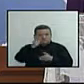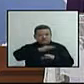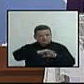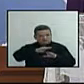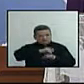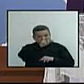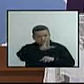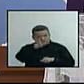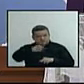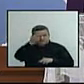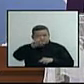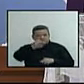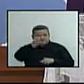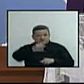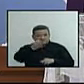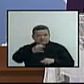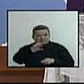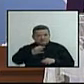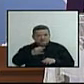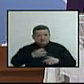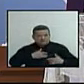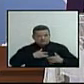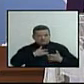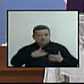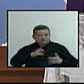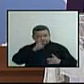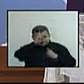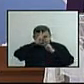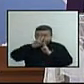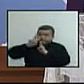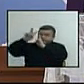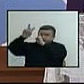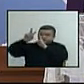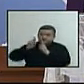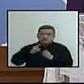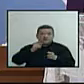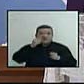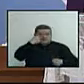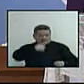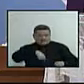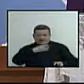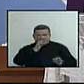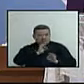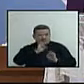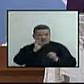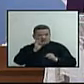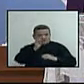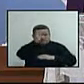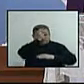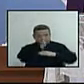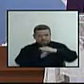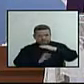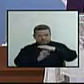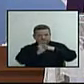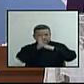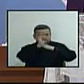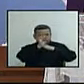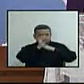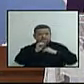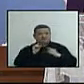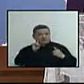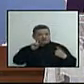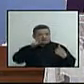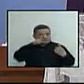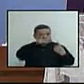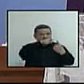pueblo sin cesar para que ofrezca en tu honor un sacrificio sin mancha desde donde sale el sol hasta el ocaso.